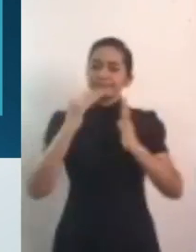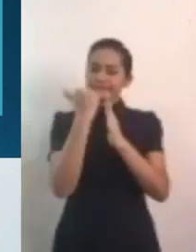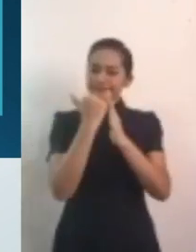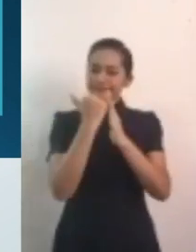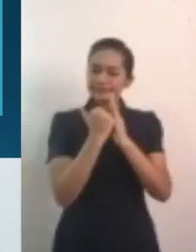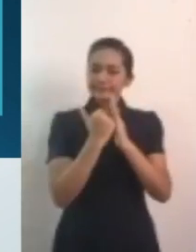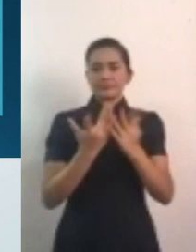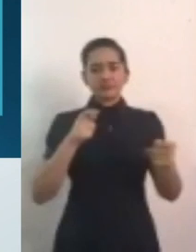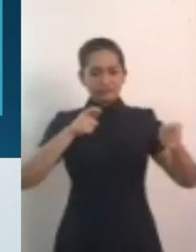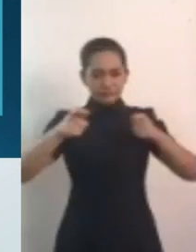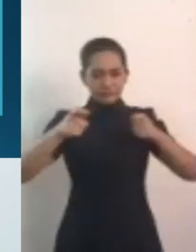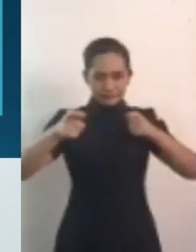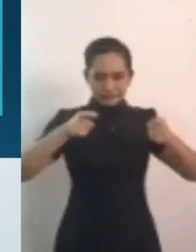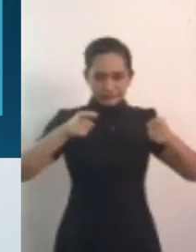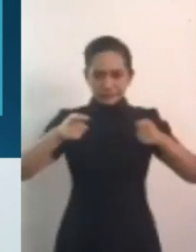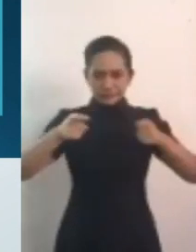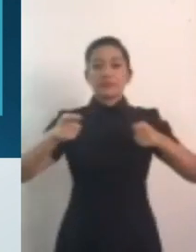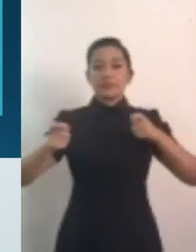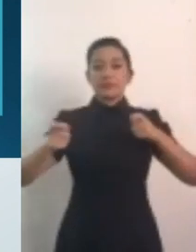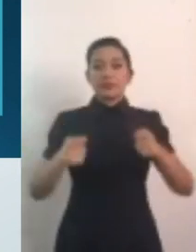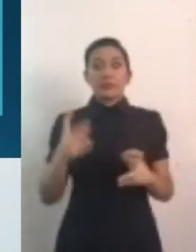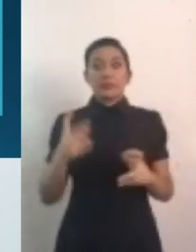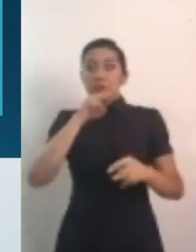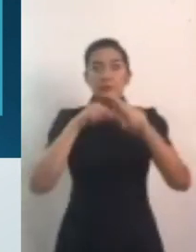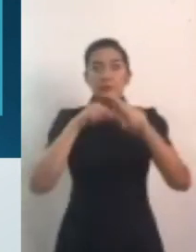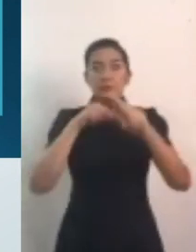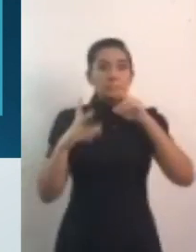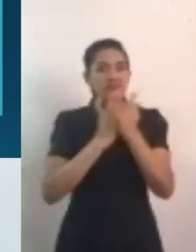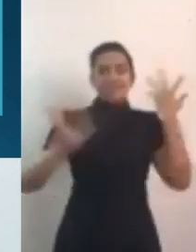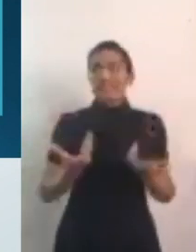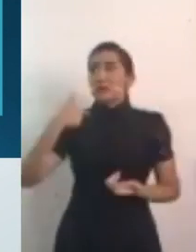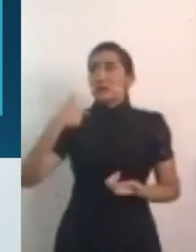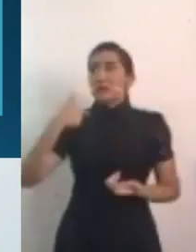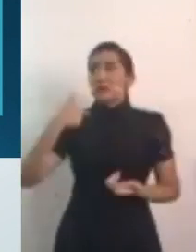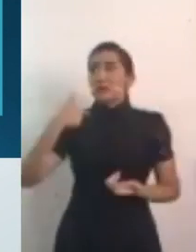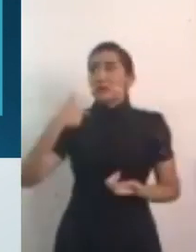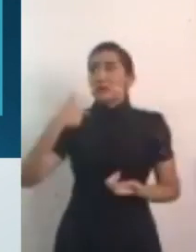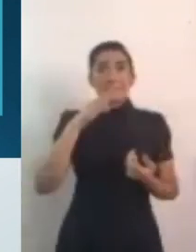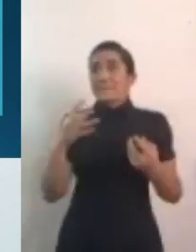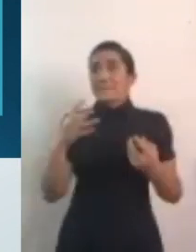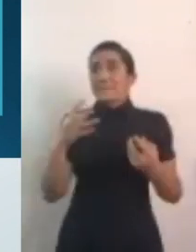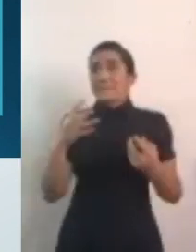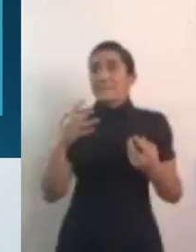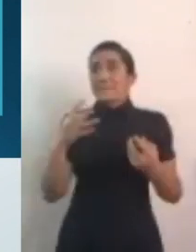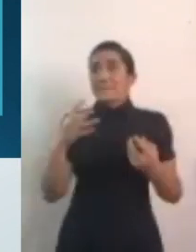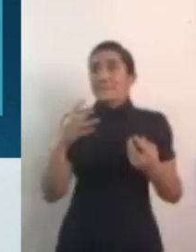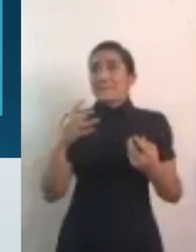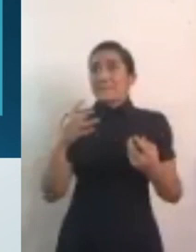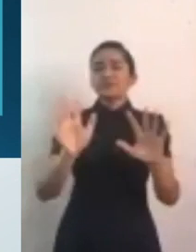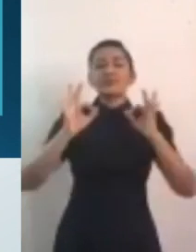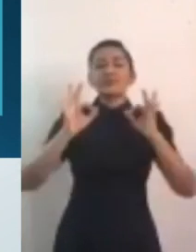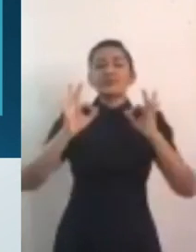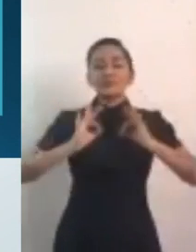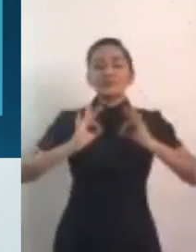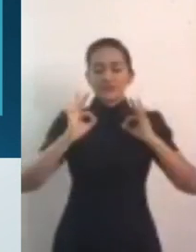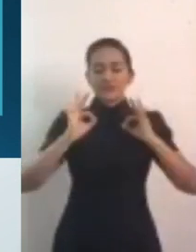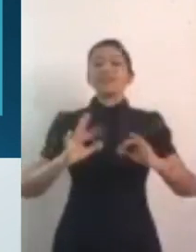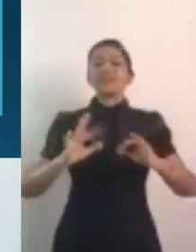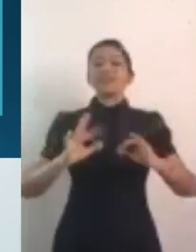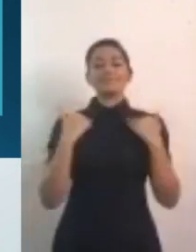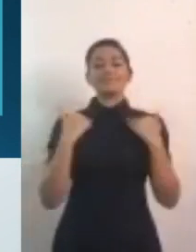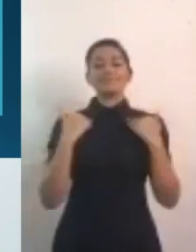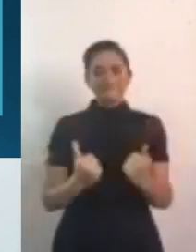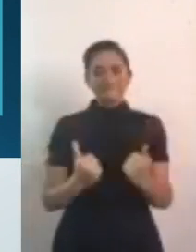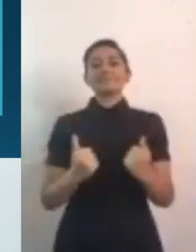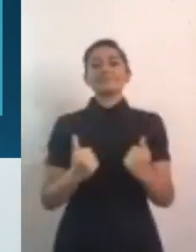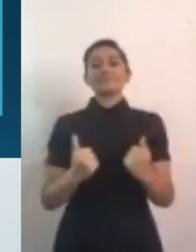en vez de invadirnos, nos hace pensar que sí, estamos preocupados, entendemos que estamos preocupados,